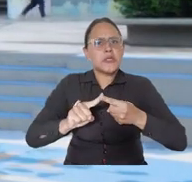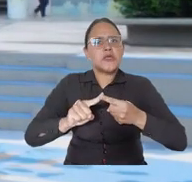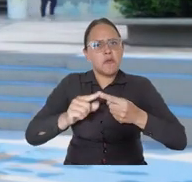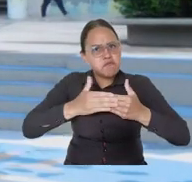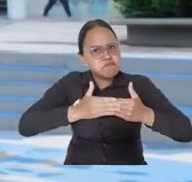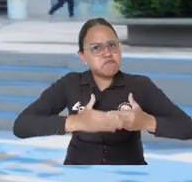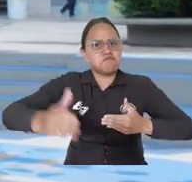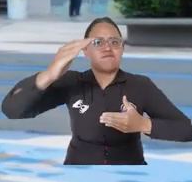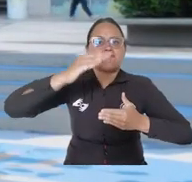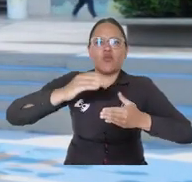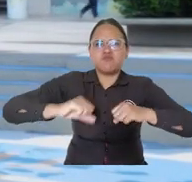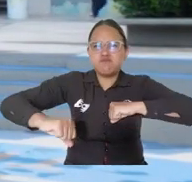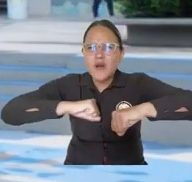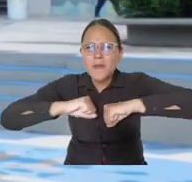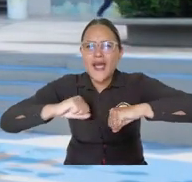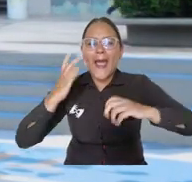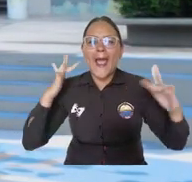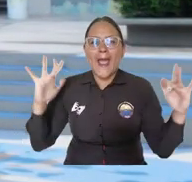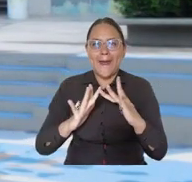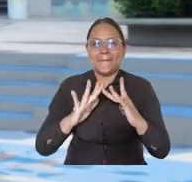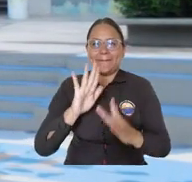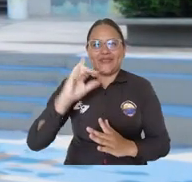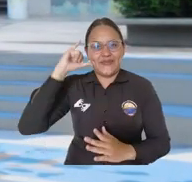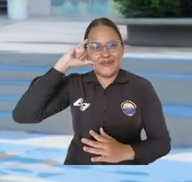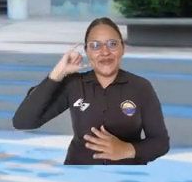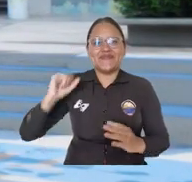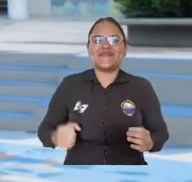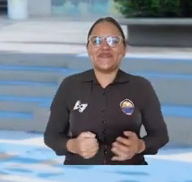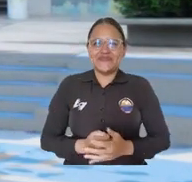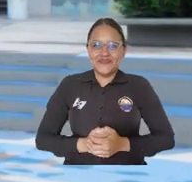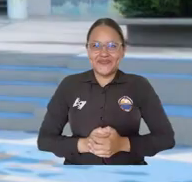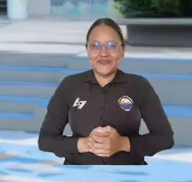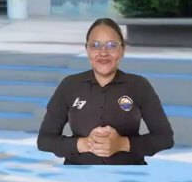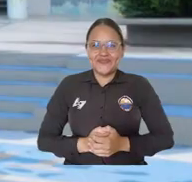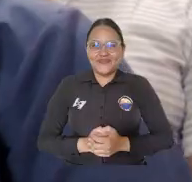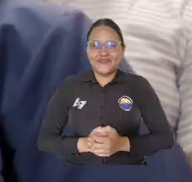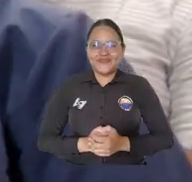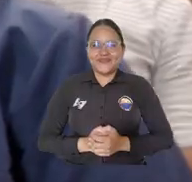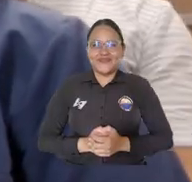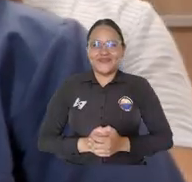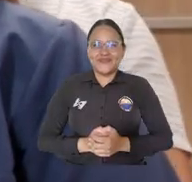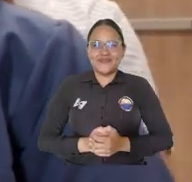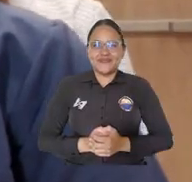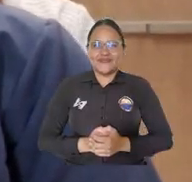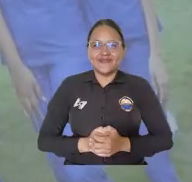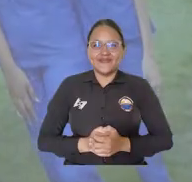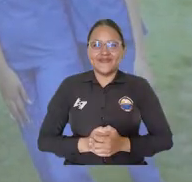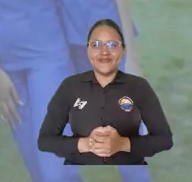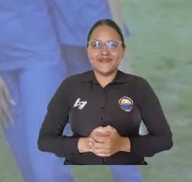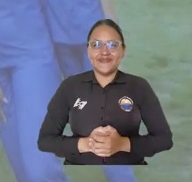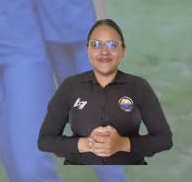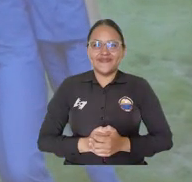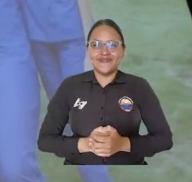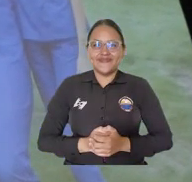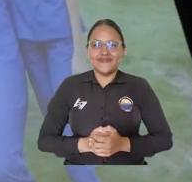para enfrentar cualquier reto que deban asumir desde cualquier campo de la psicología.